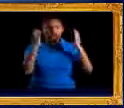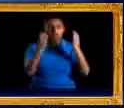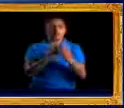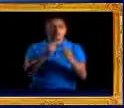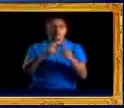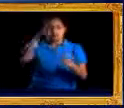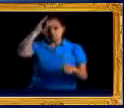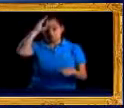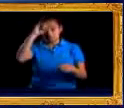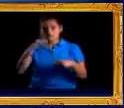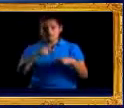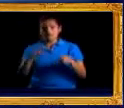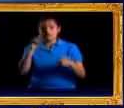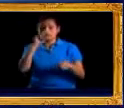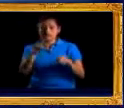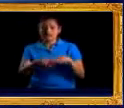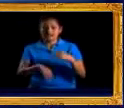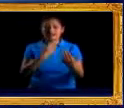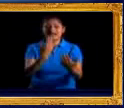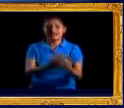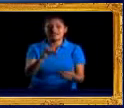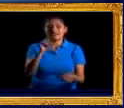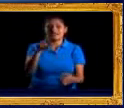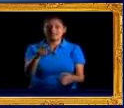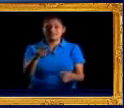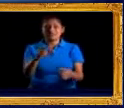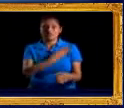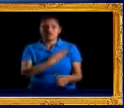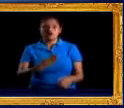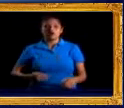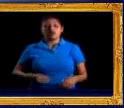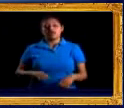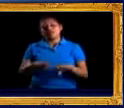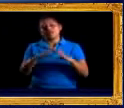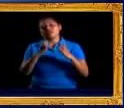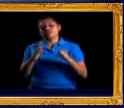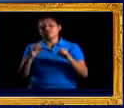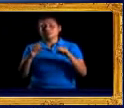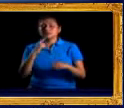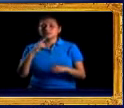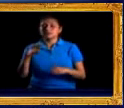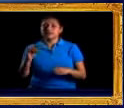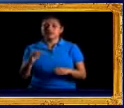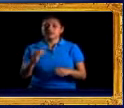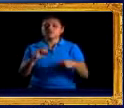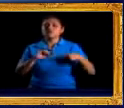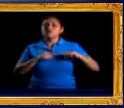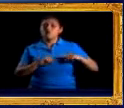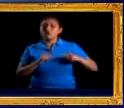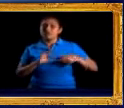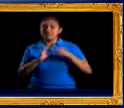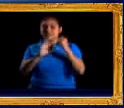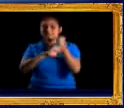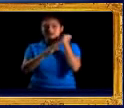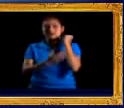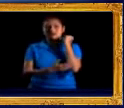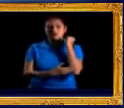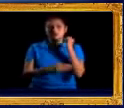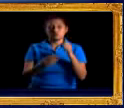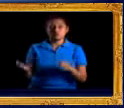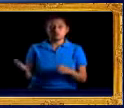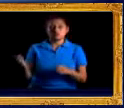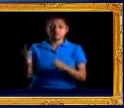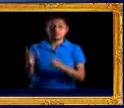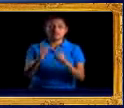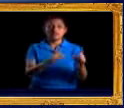imperio. Entonces podemos resumir que los dolores de parto, seguidos por el nacimiento y la consumación, son